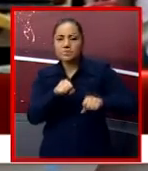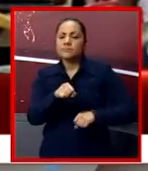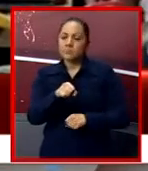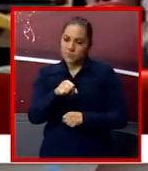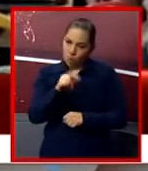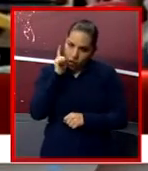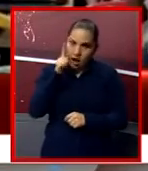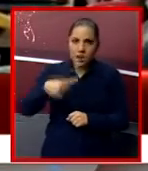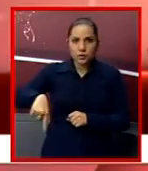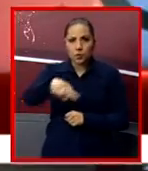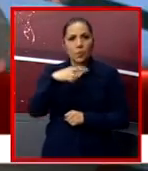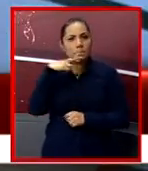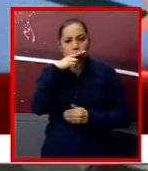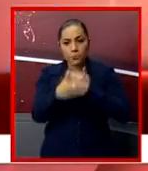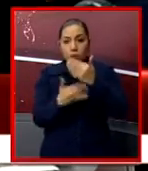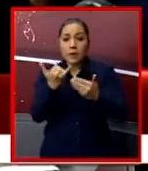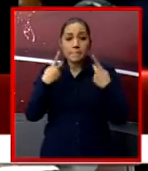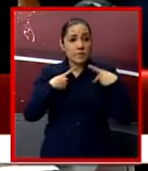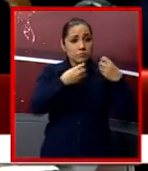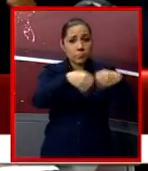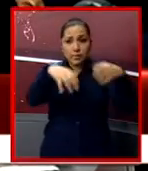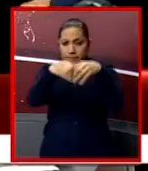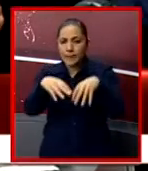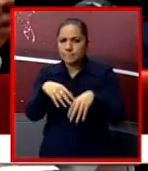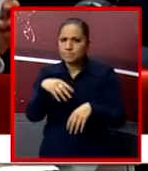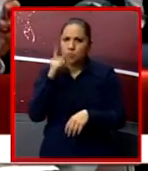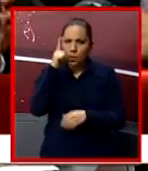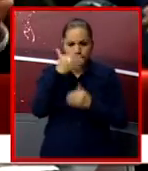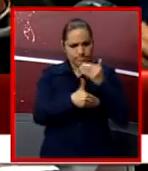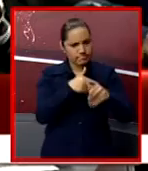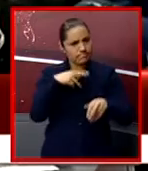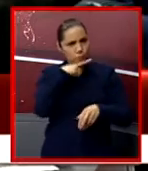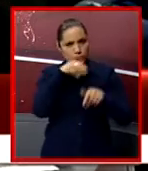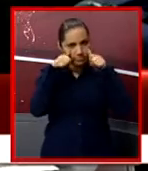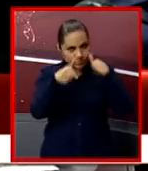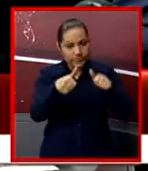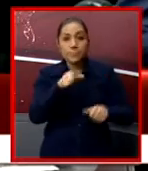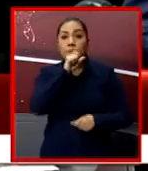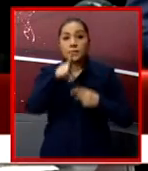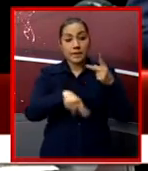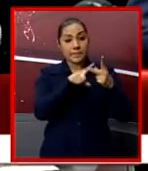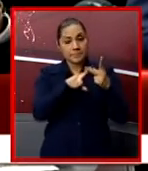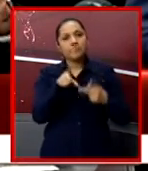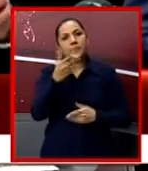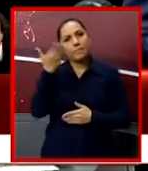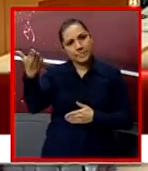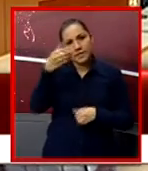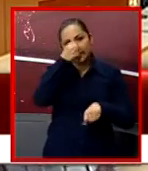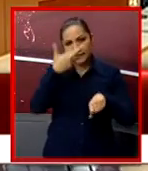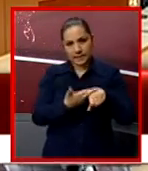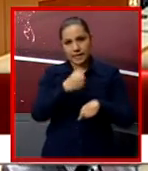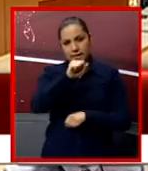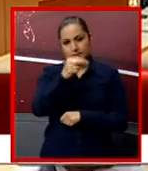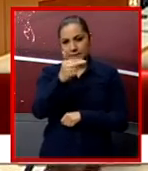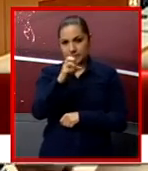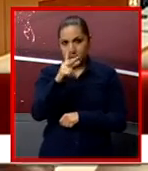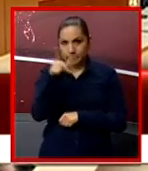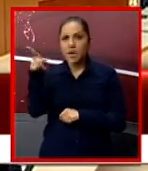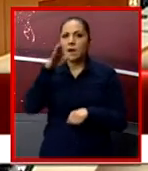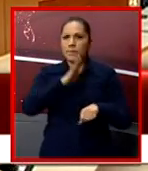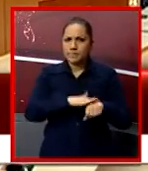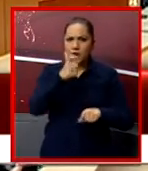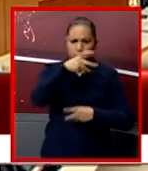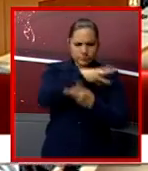con los damnificados. En un segundo punto, el Senado exhorta a la Secretaría de Hacienda y Crédito Público a reasignar